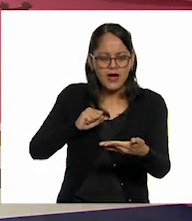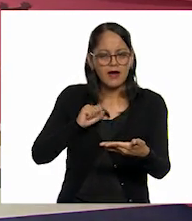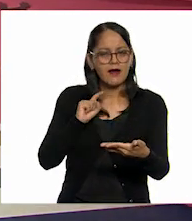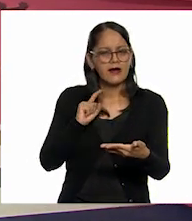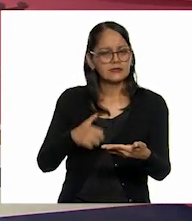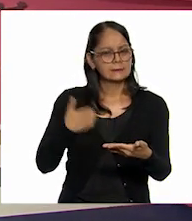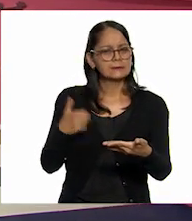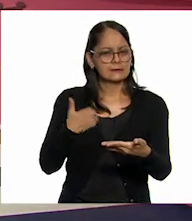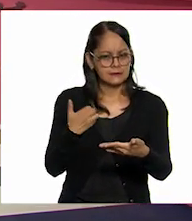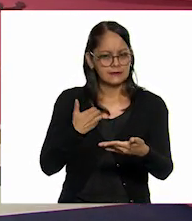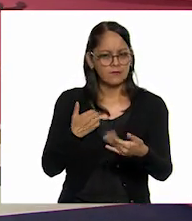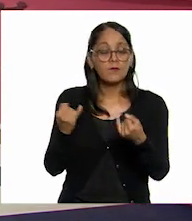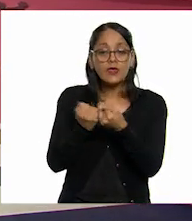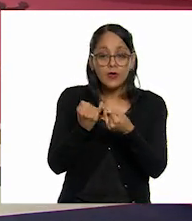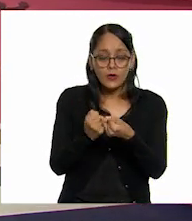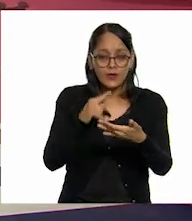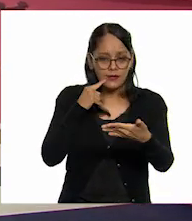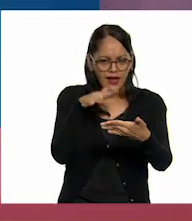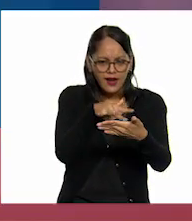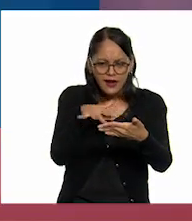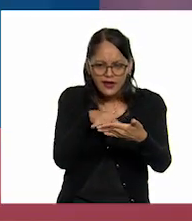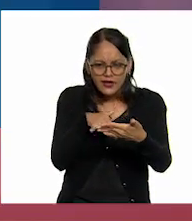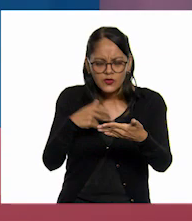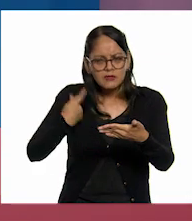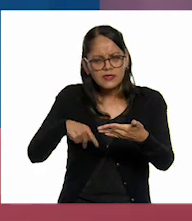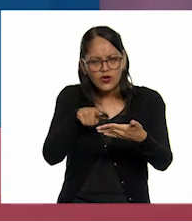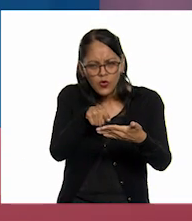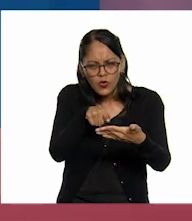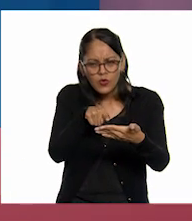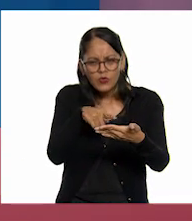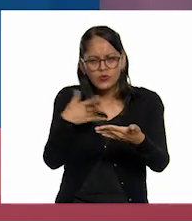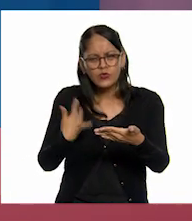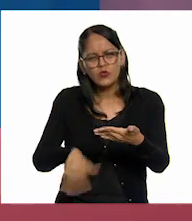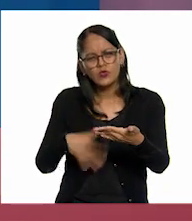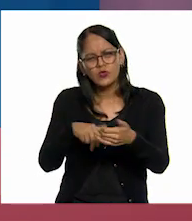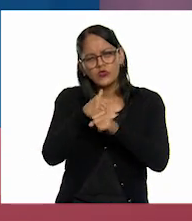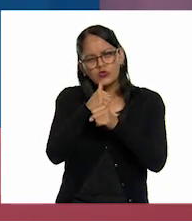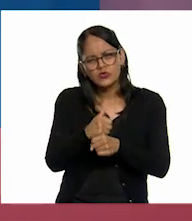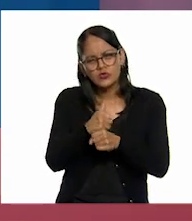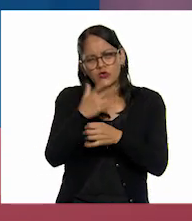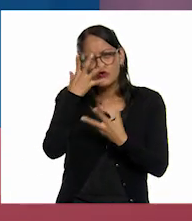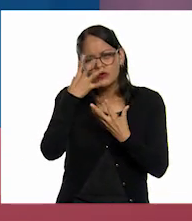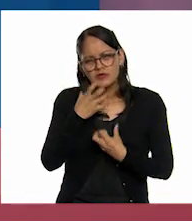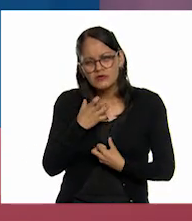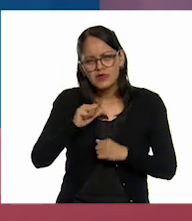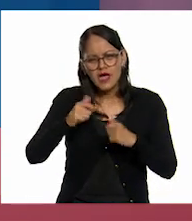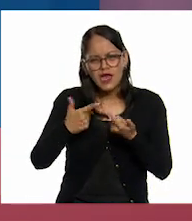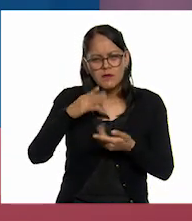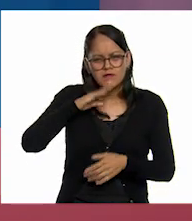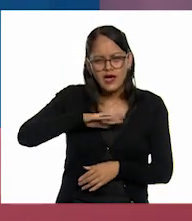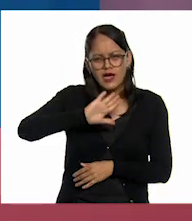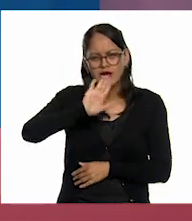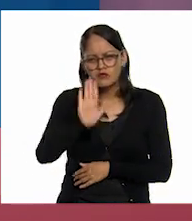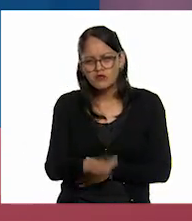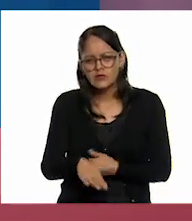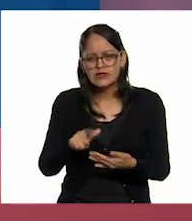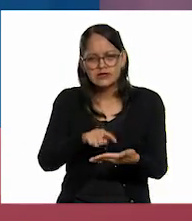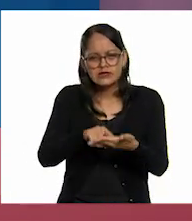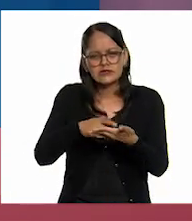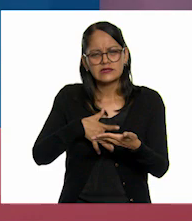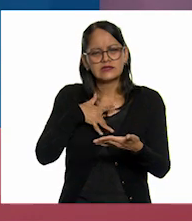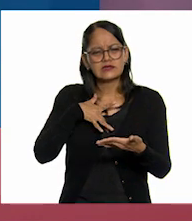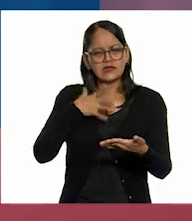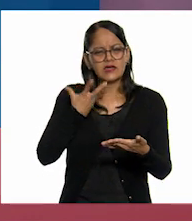también siento mucha tristeza por los personajes a quienes les pasan cosas feas o que se mueren o así. O